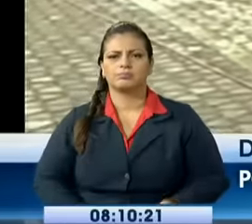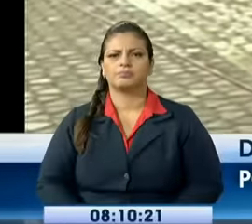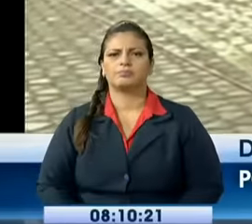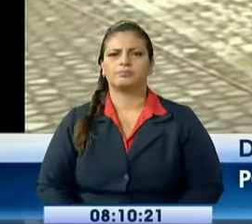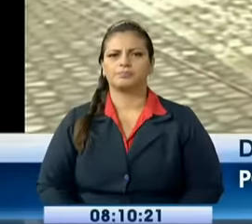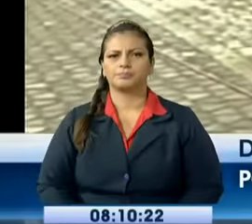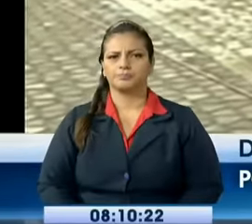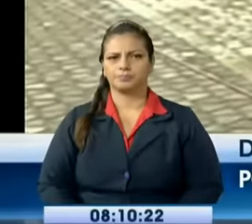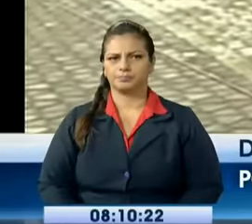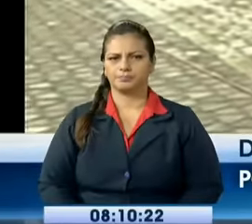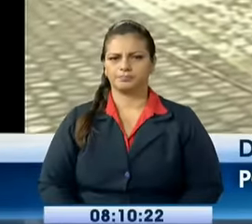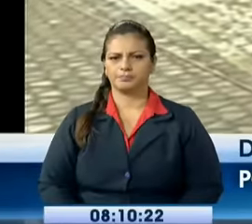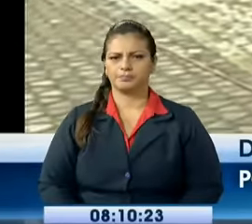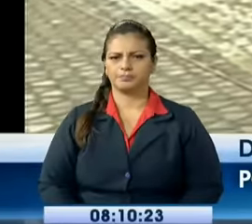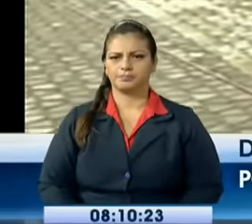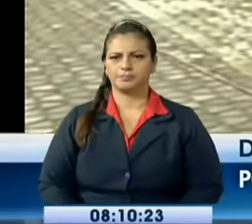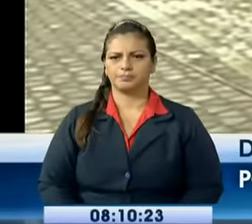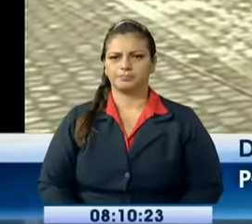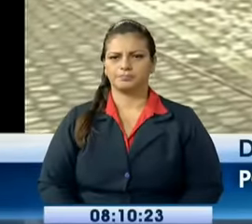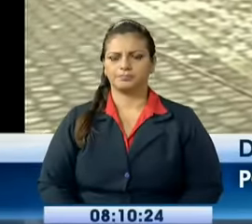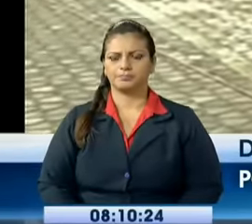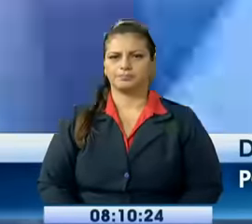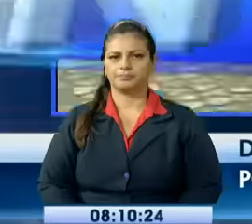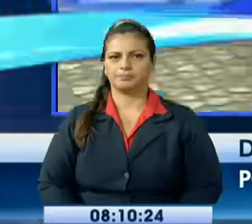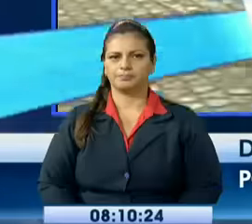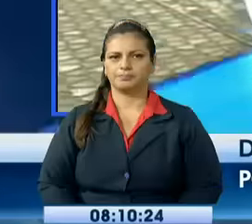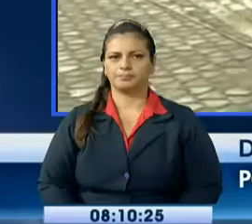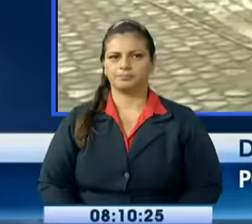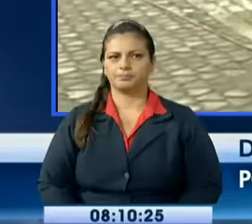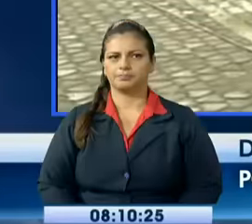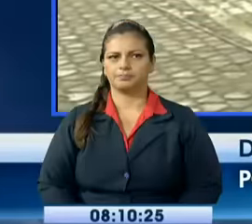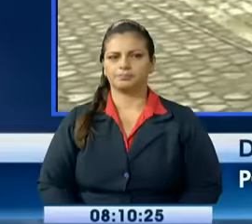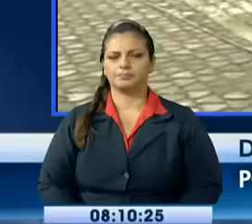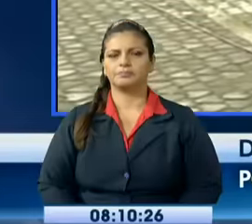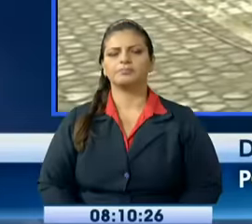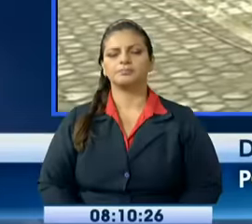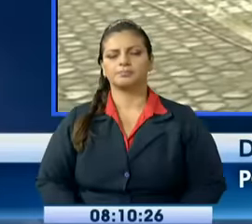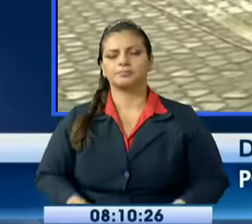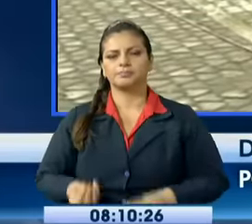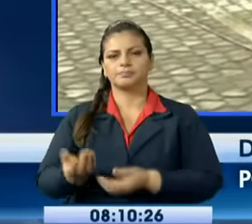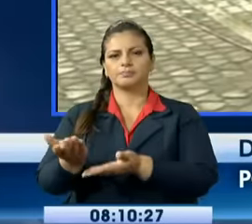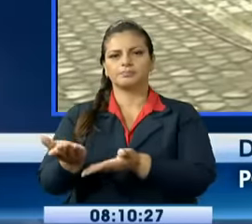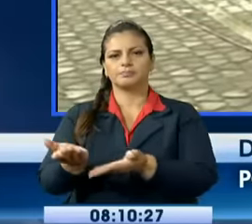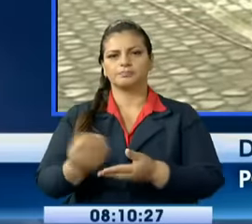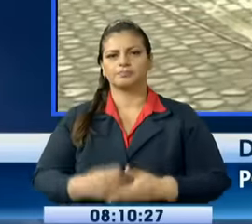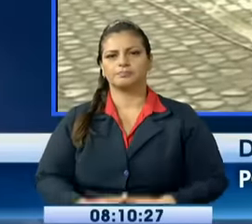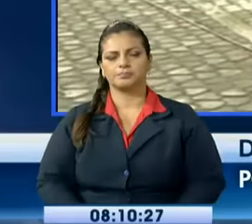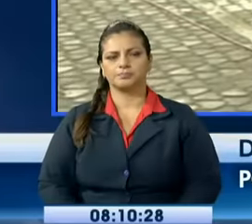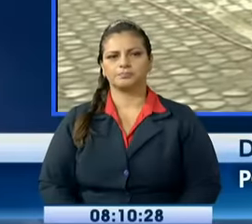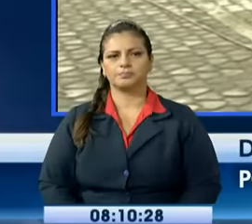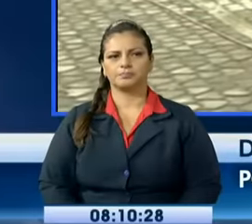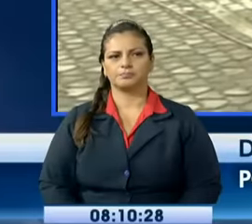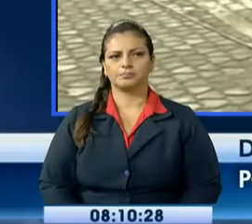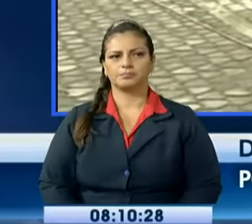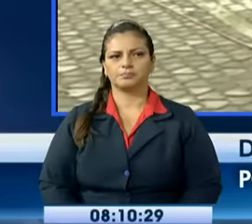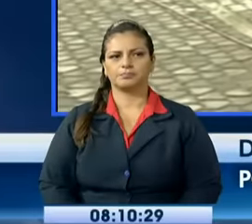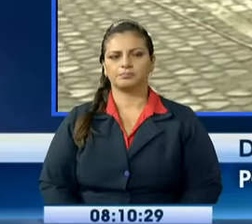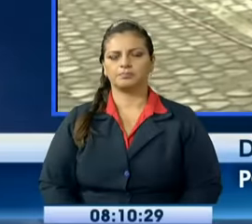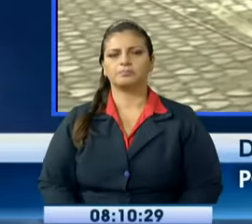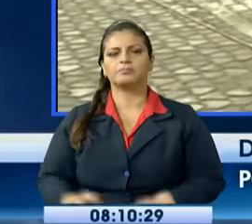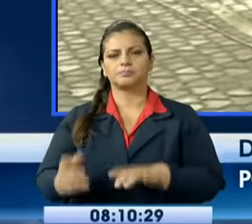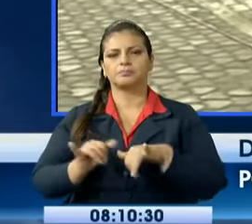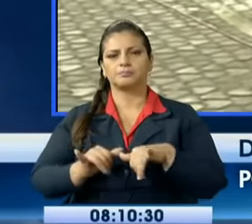de los de quienes habitaban en esta zona. Con esto vamos a retornar por el momento a Estudios Centrales. Roselena, Hugo, ustedes